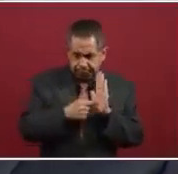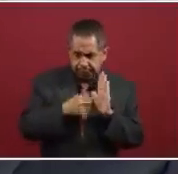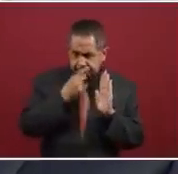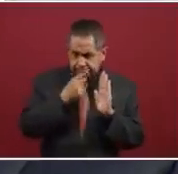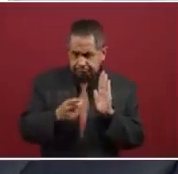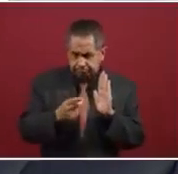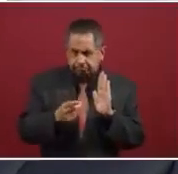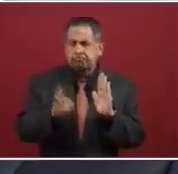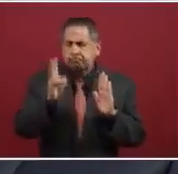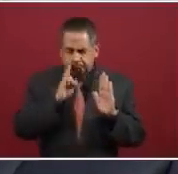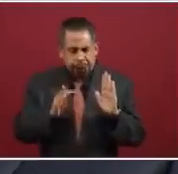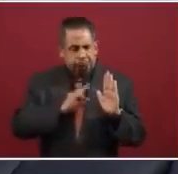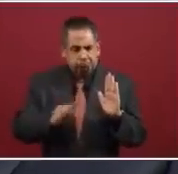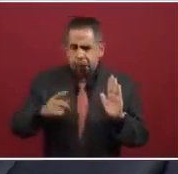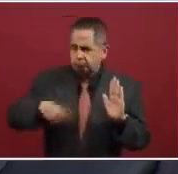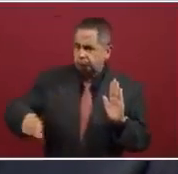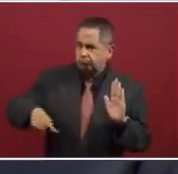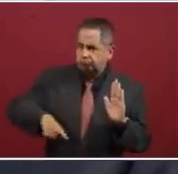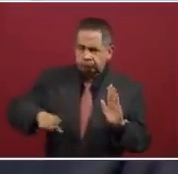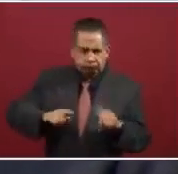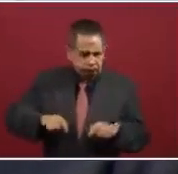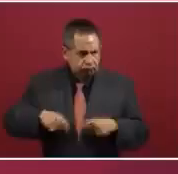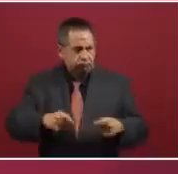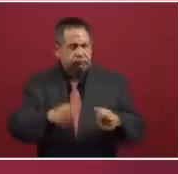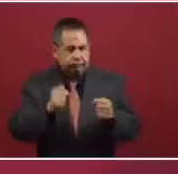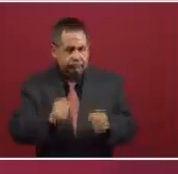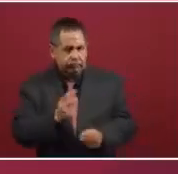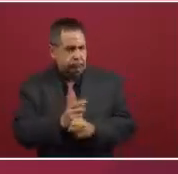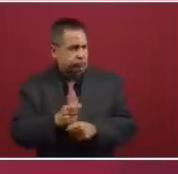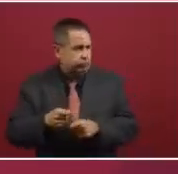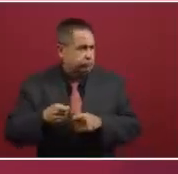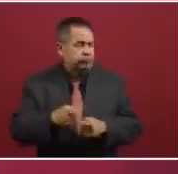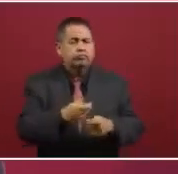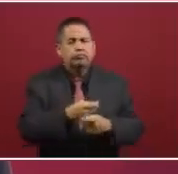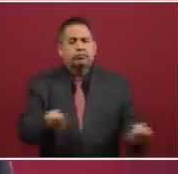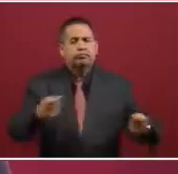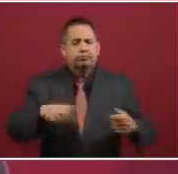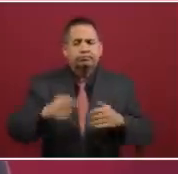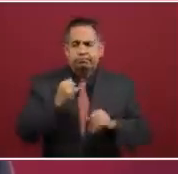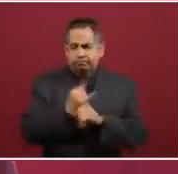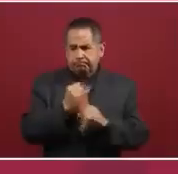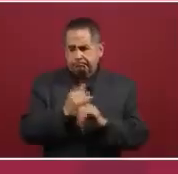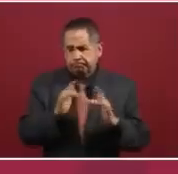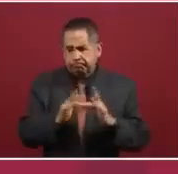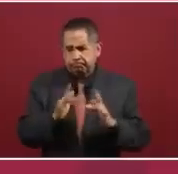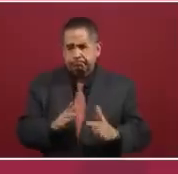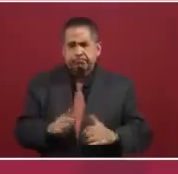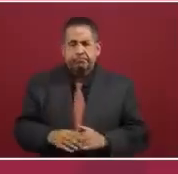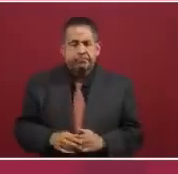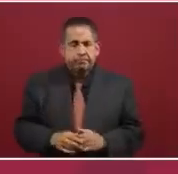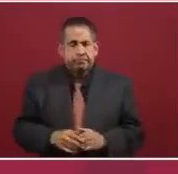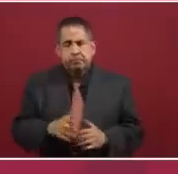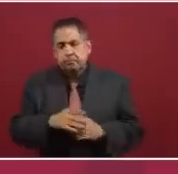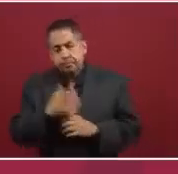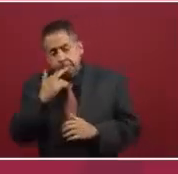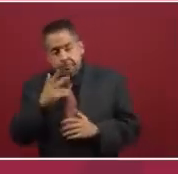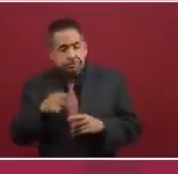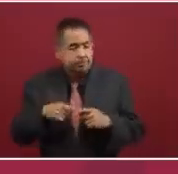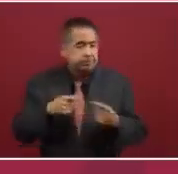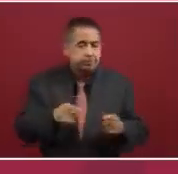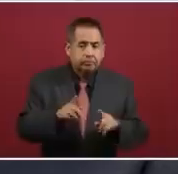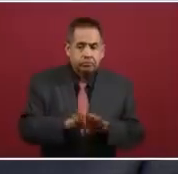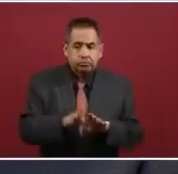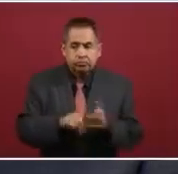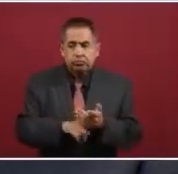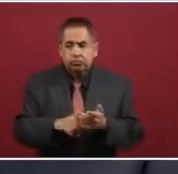que nos permite garantizar este servicio. Lo mejor es que